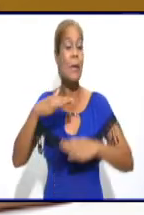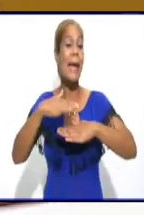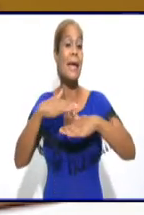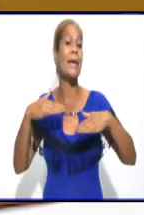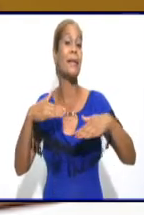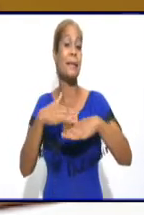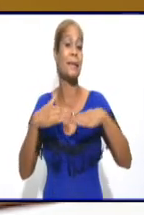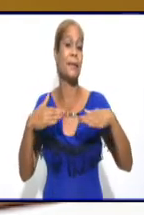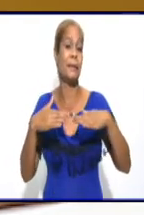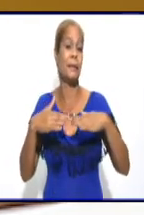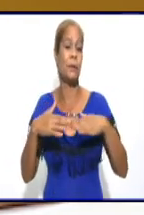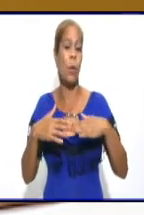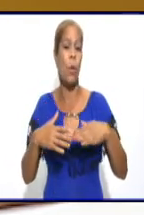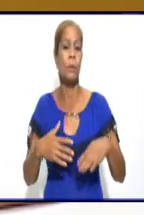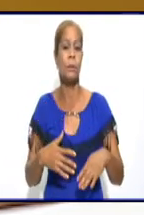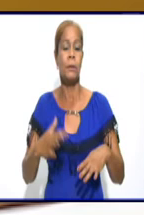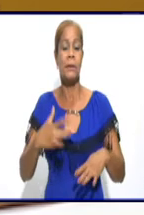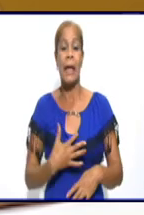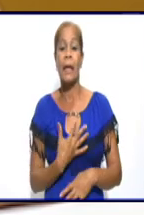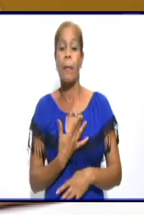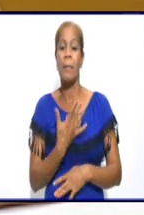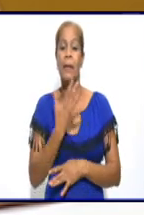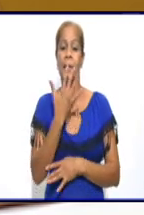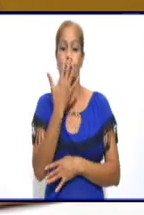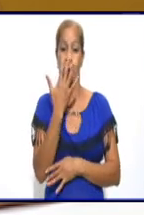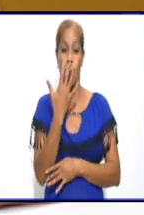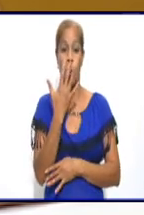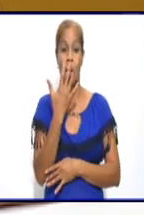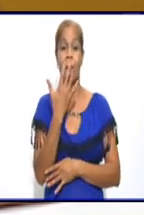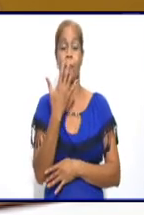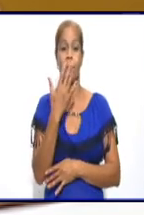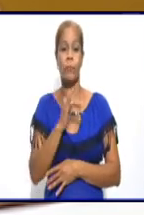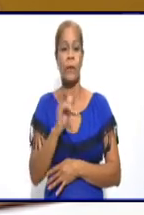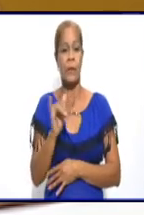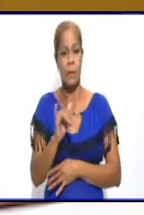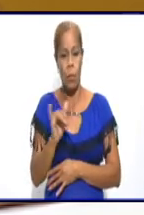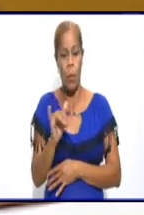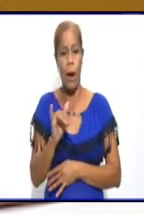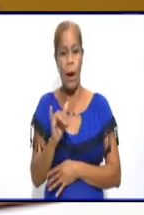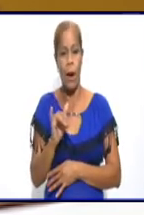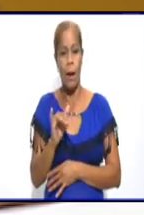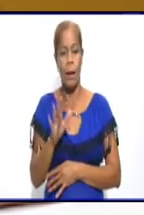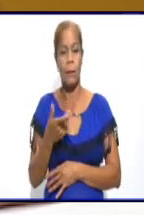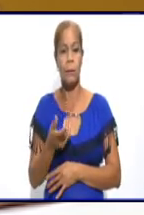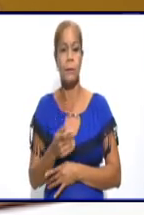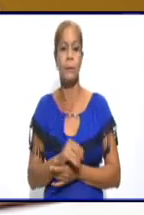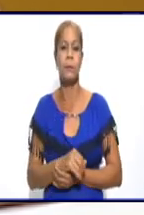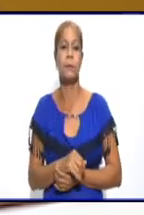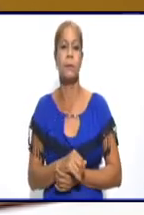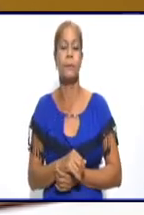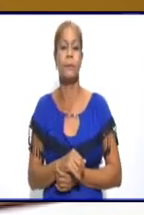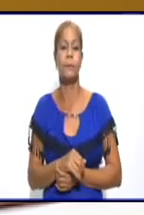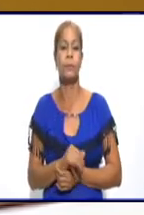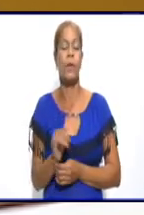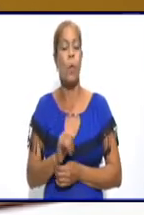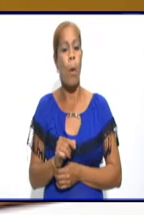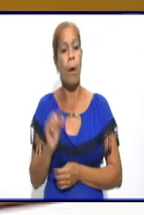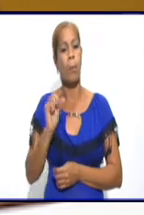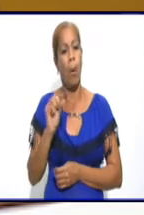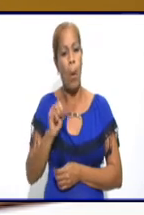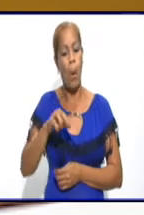de de respiraciones profundas por ejemplo actividades físicas como el estiramiento pequeñas caminatas